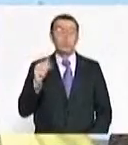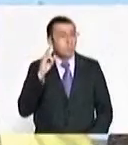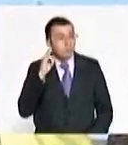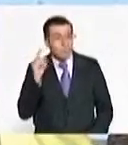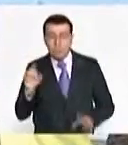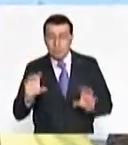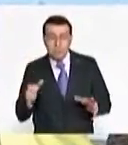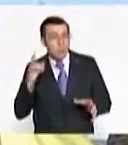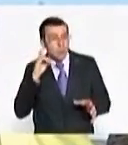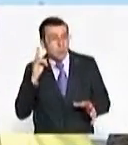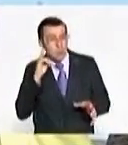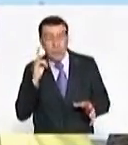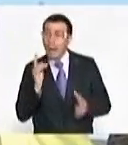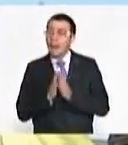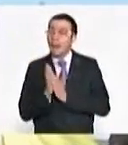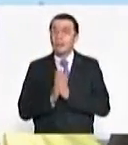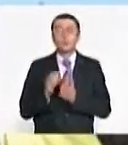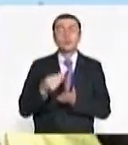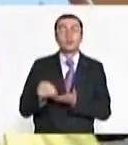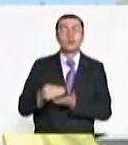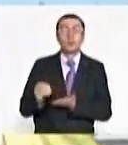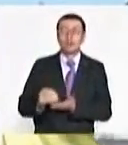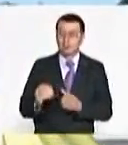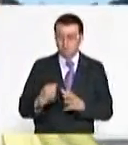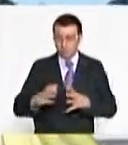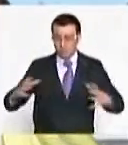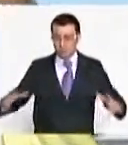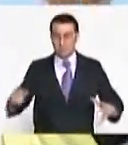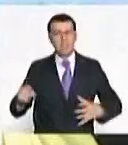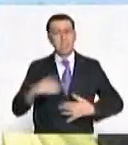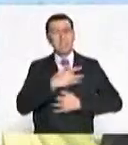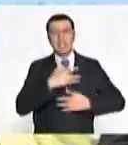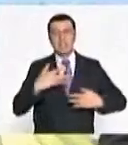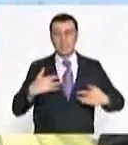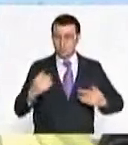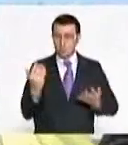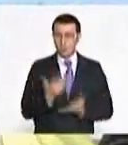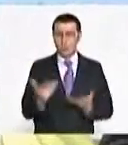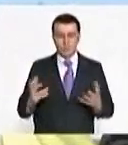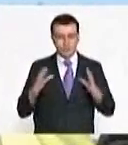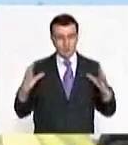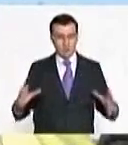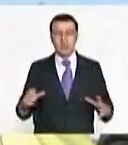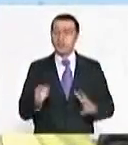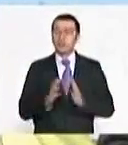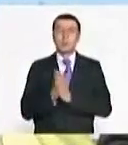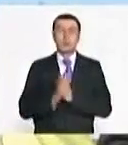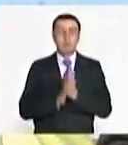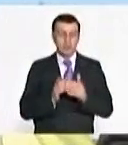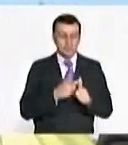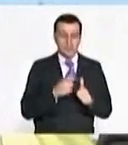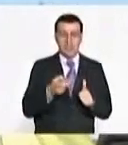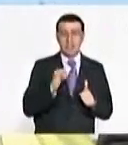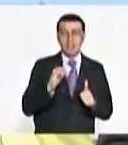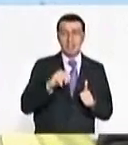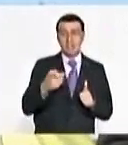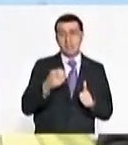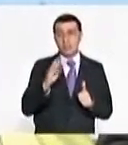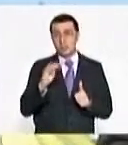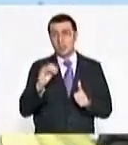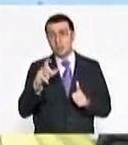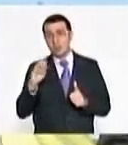radio, compró una superprogresión, un paquete de la salud, una cosa grandísima. Entonces eso era ginkgo, era omega,